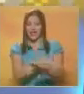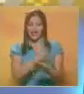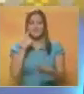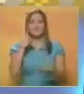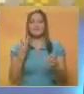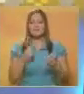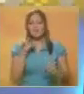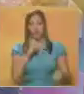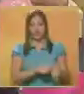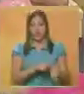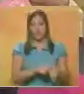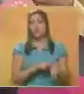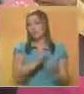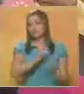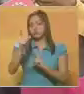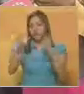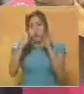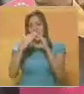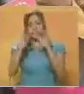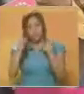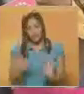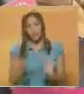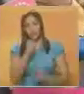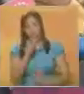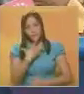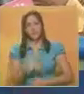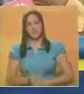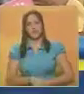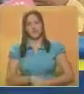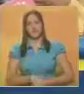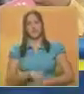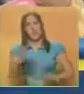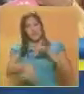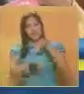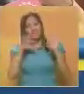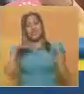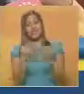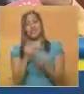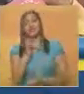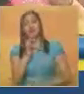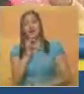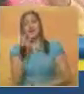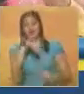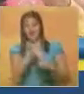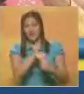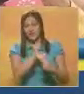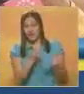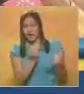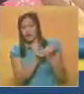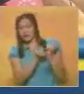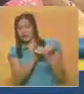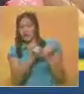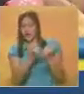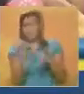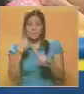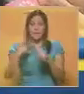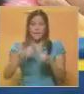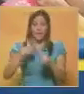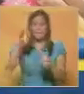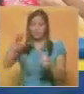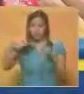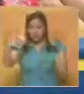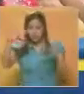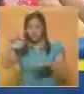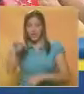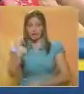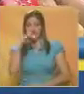a viviendas dignas. Molina ofreció un balance de las familias que aún permanecen en refugios, sumando a las personas afectadas por las lluvias de